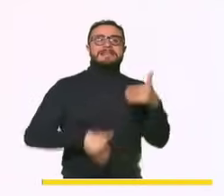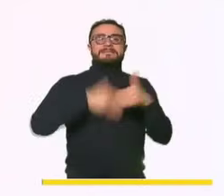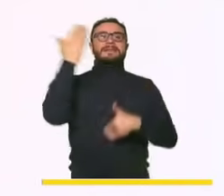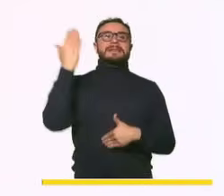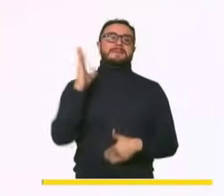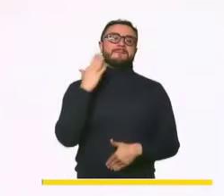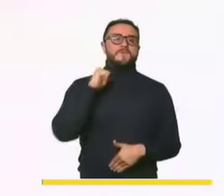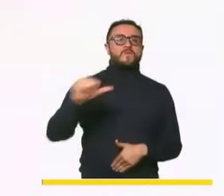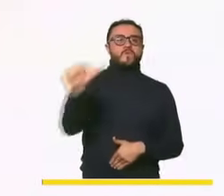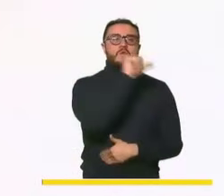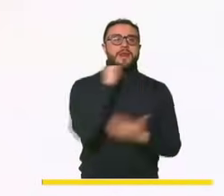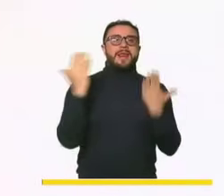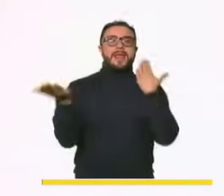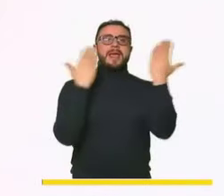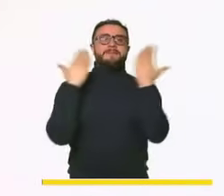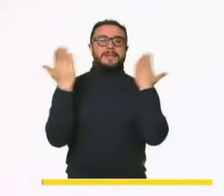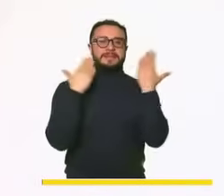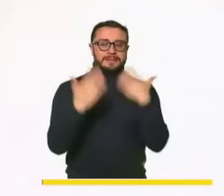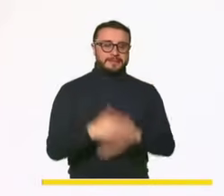campesina.